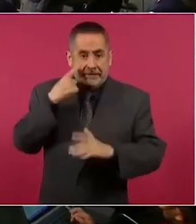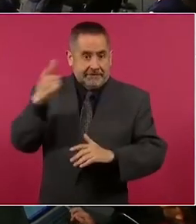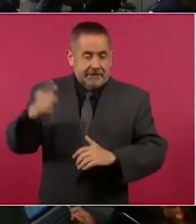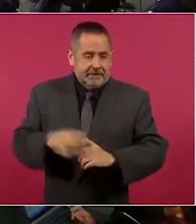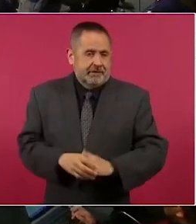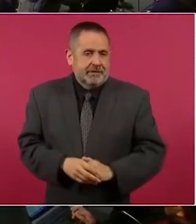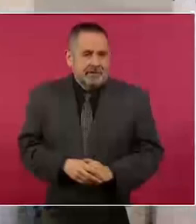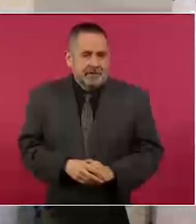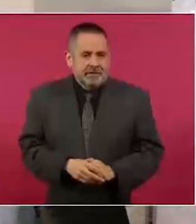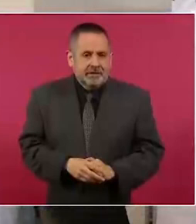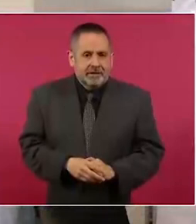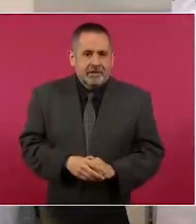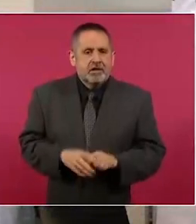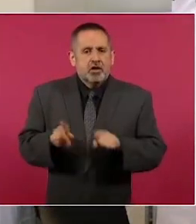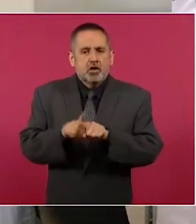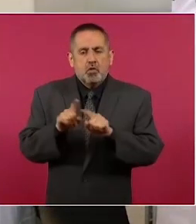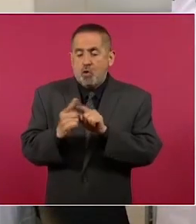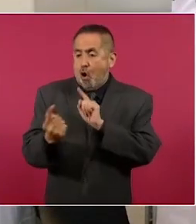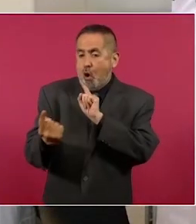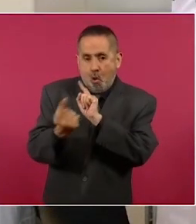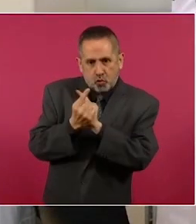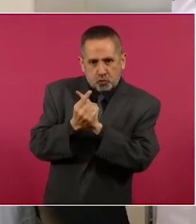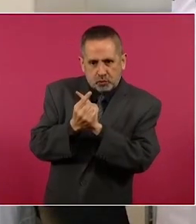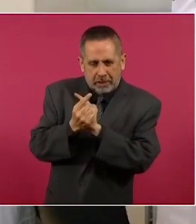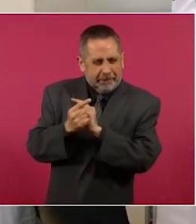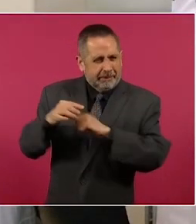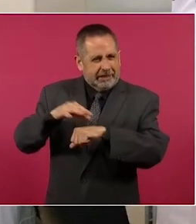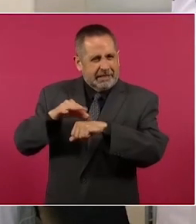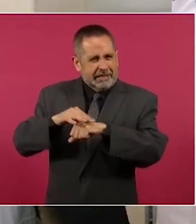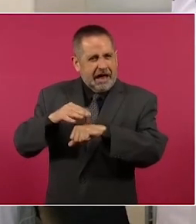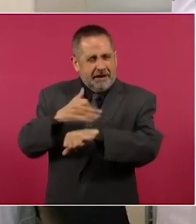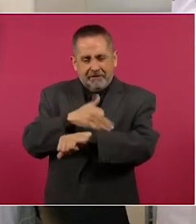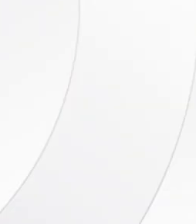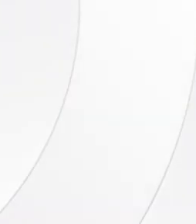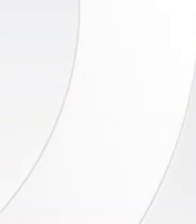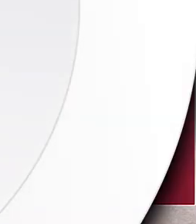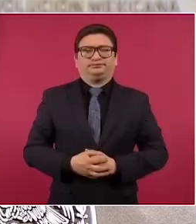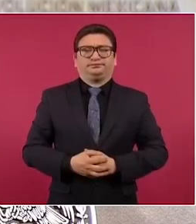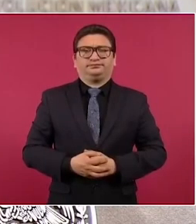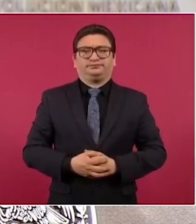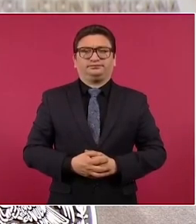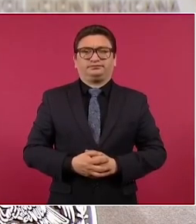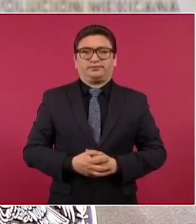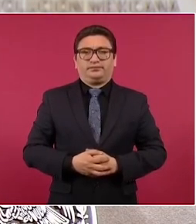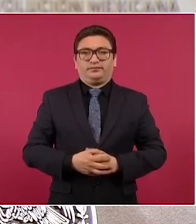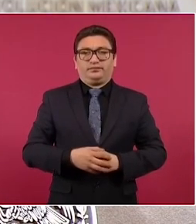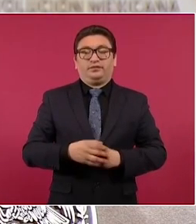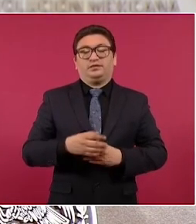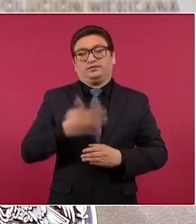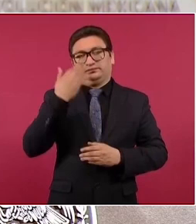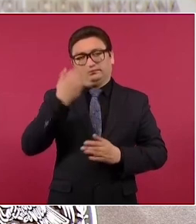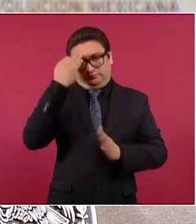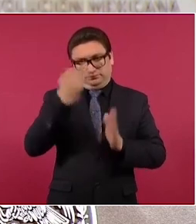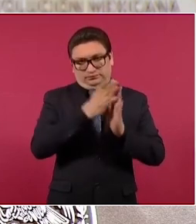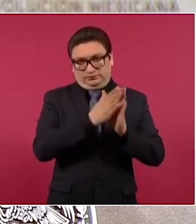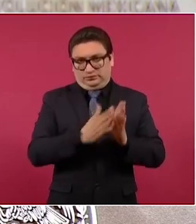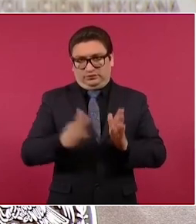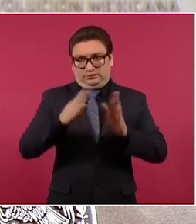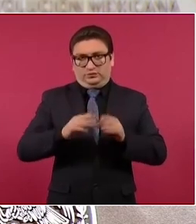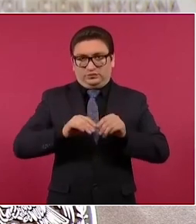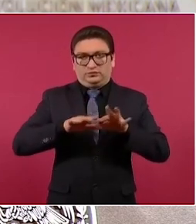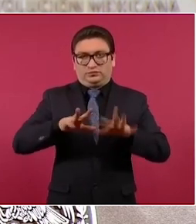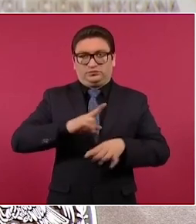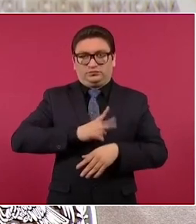casos, en donde las consultas de medicina familiar prácticamente no existían. Temporada de influenza en esta